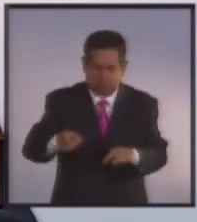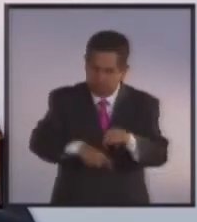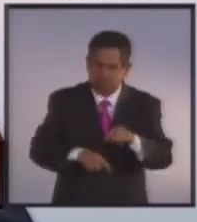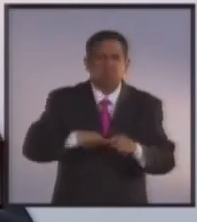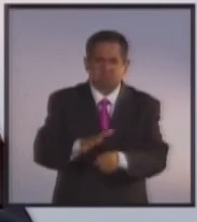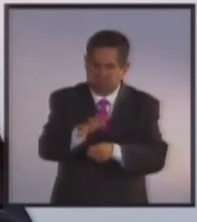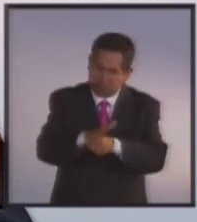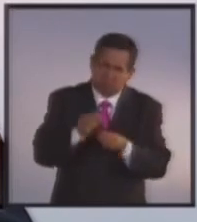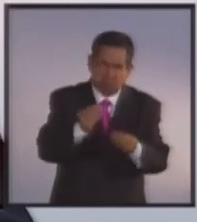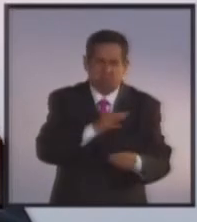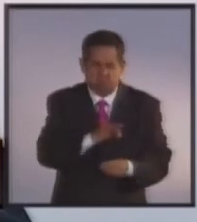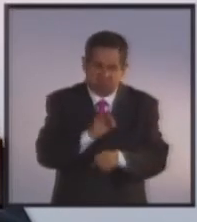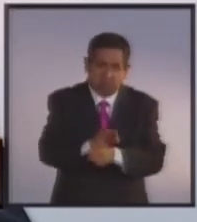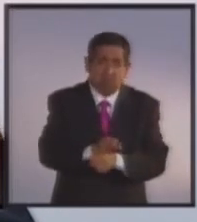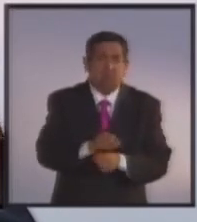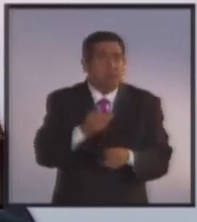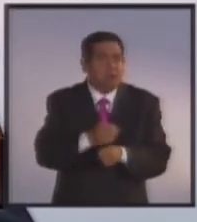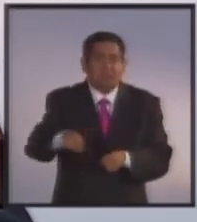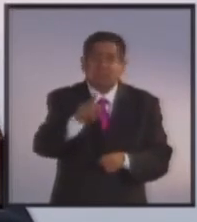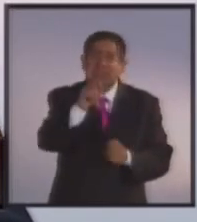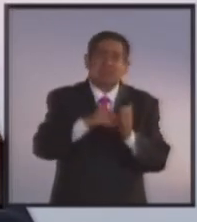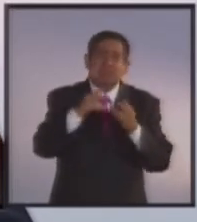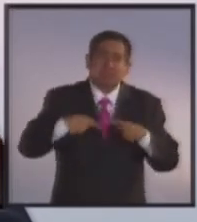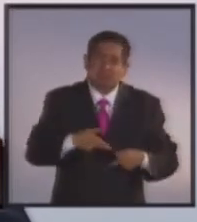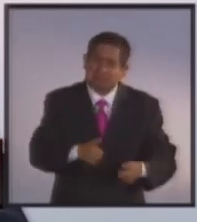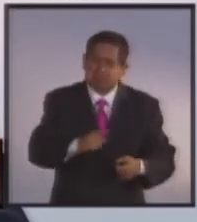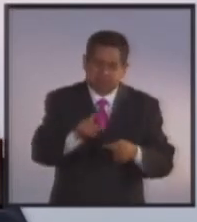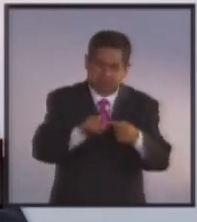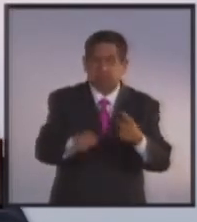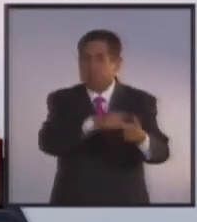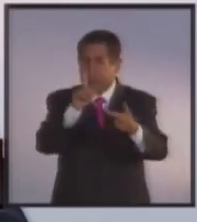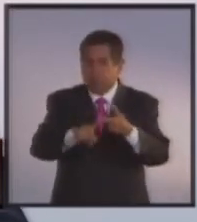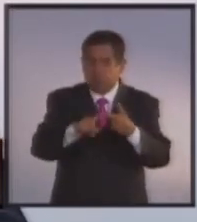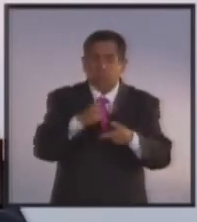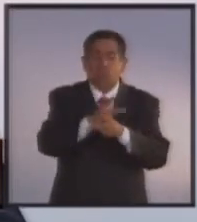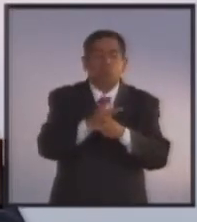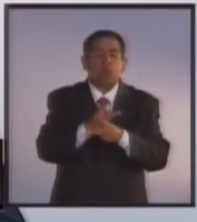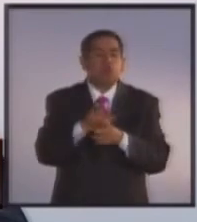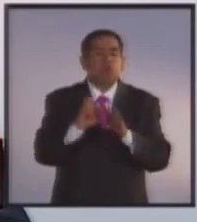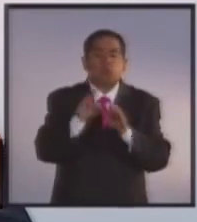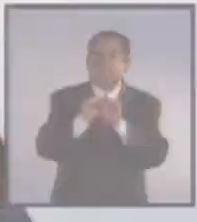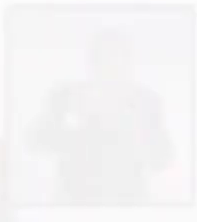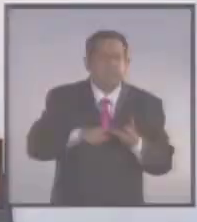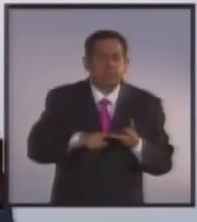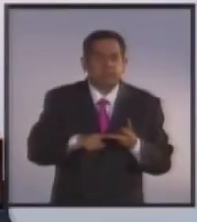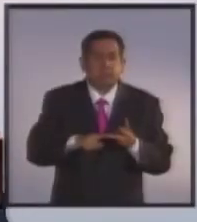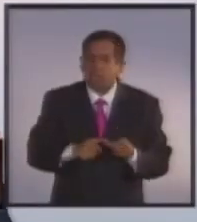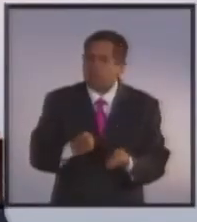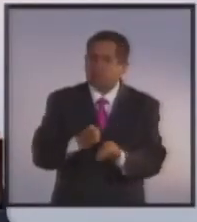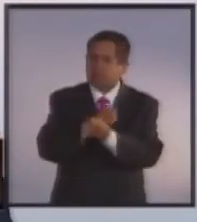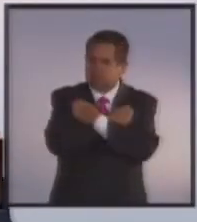viven, insisto, más de 20 millones de mexicanos. Segundo, crear un sistema de seguridad social universal.